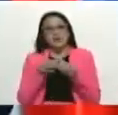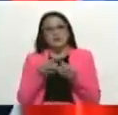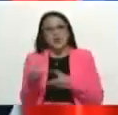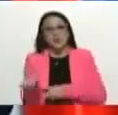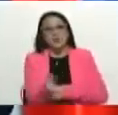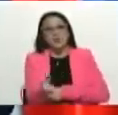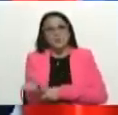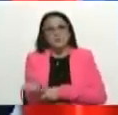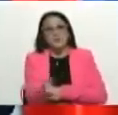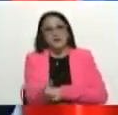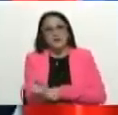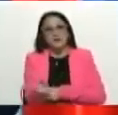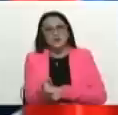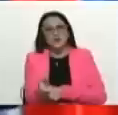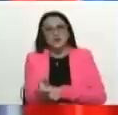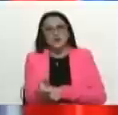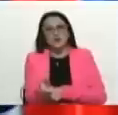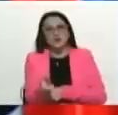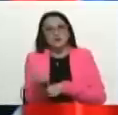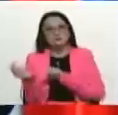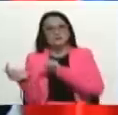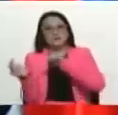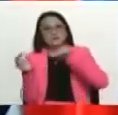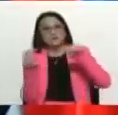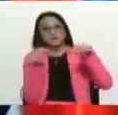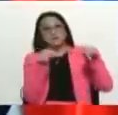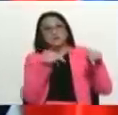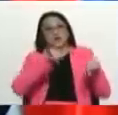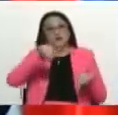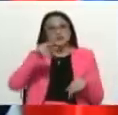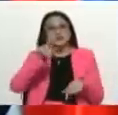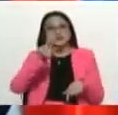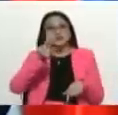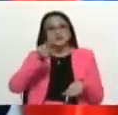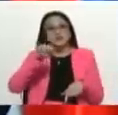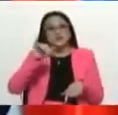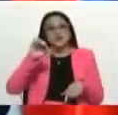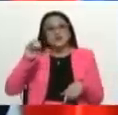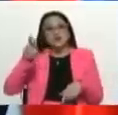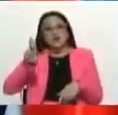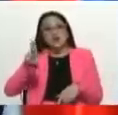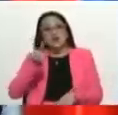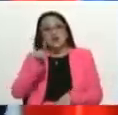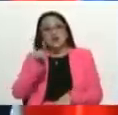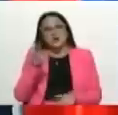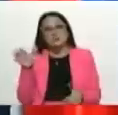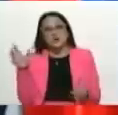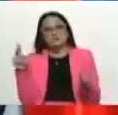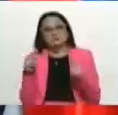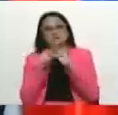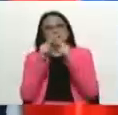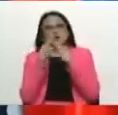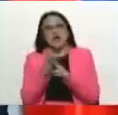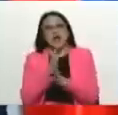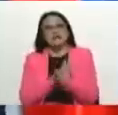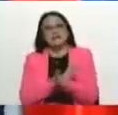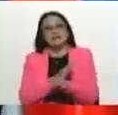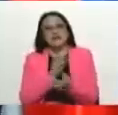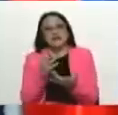bomberos aeronáuticos, fue quien trasladó a Junior Báez para encontrarse con John Herrera antes del